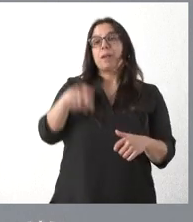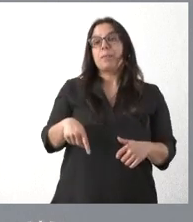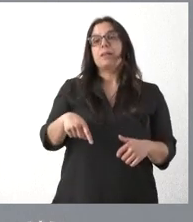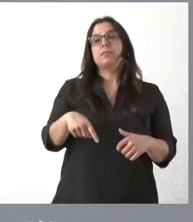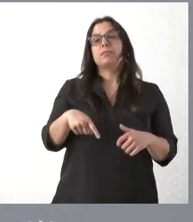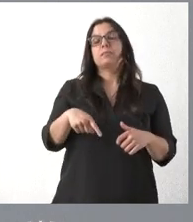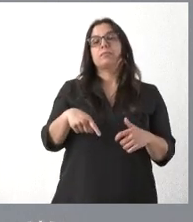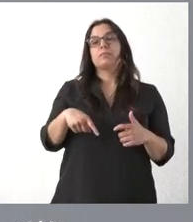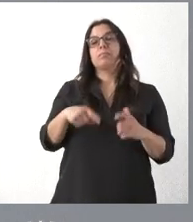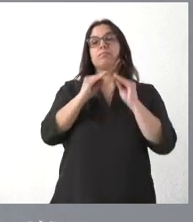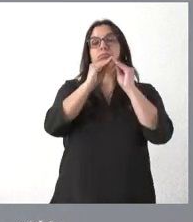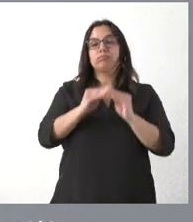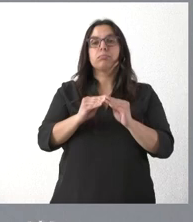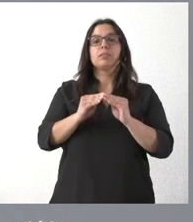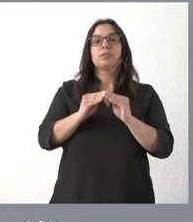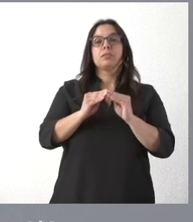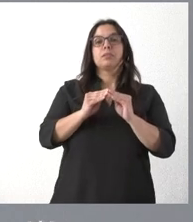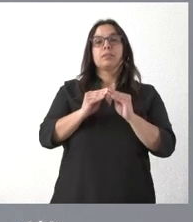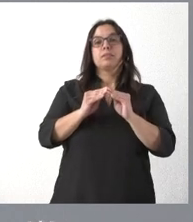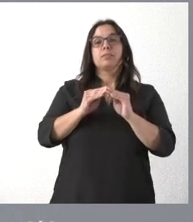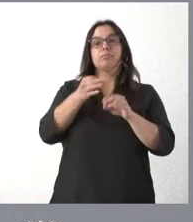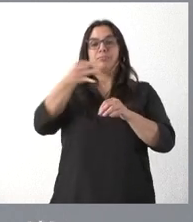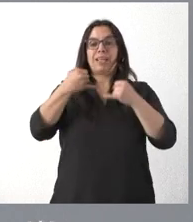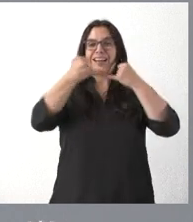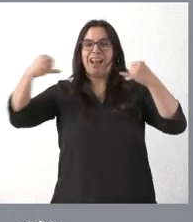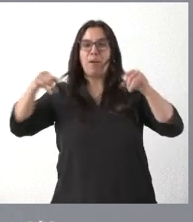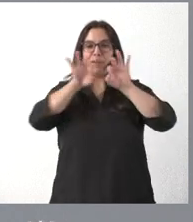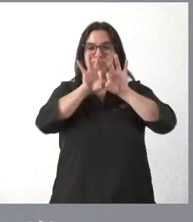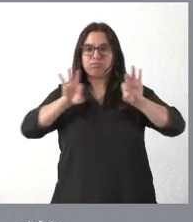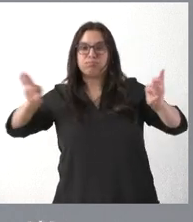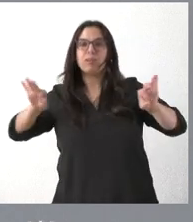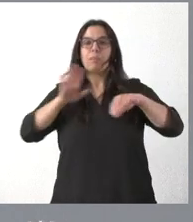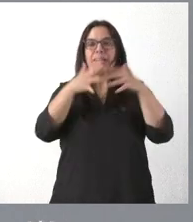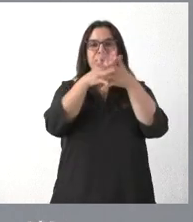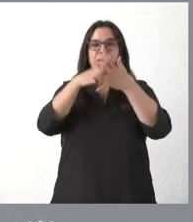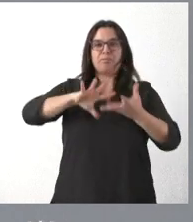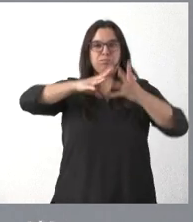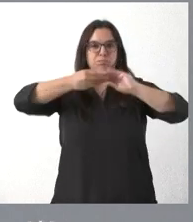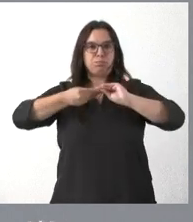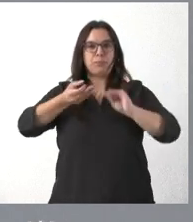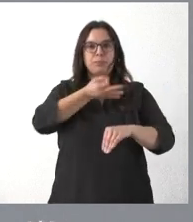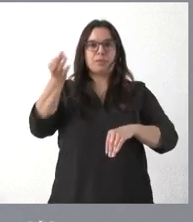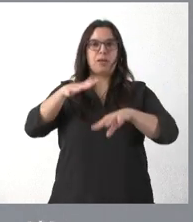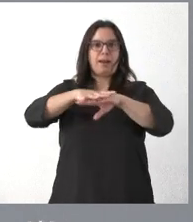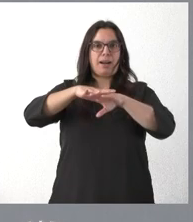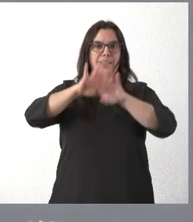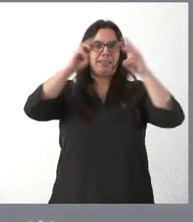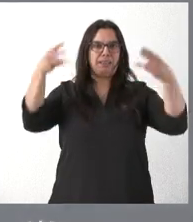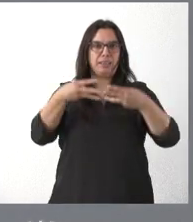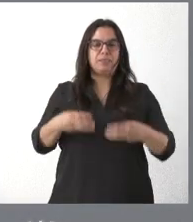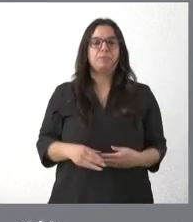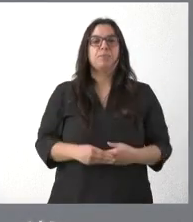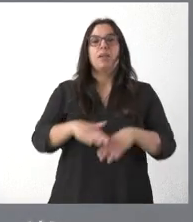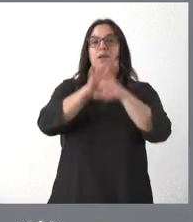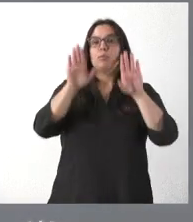de instalación de todos los elementos del cableado necesario para la ecuación de infraestructuras a la red y finalmente